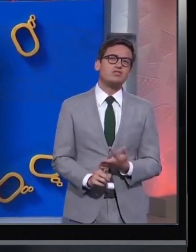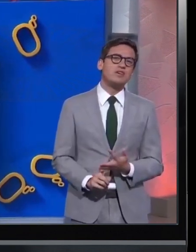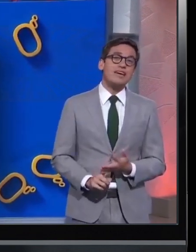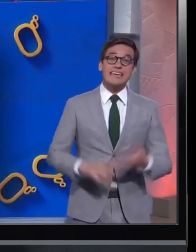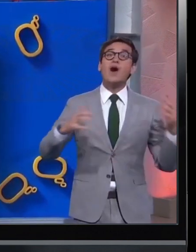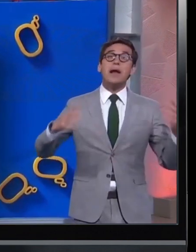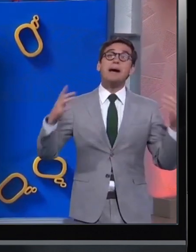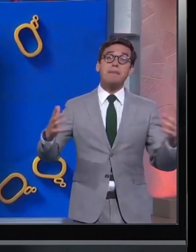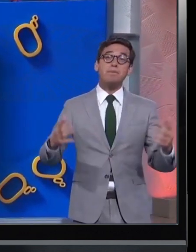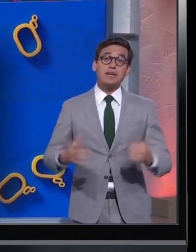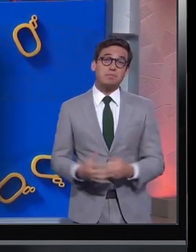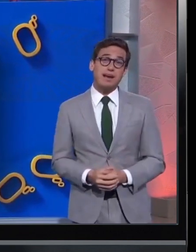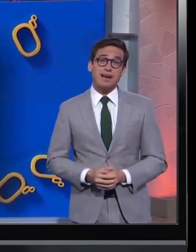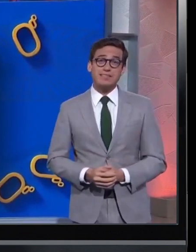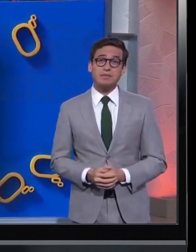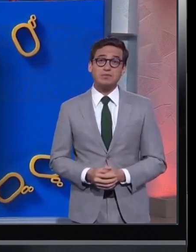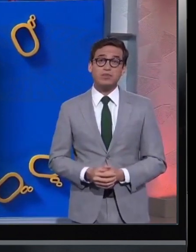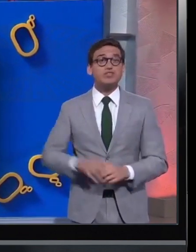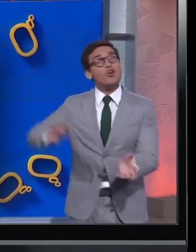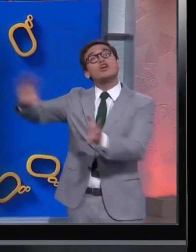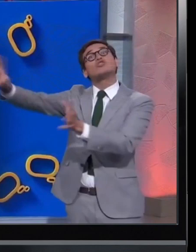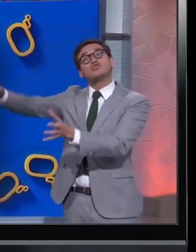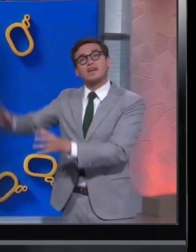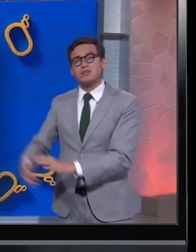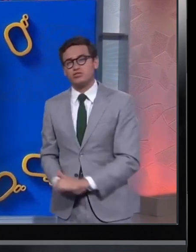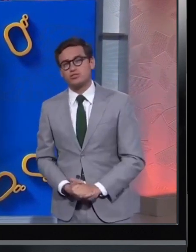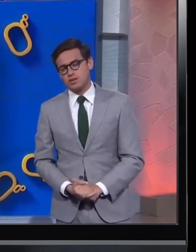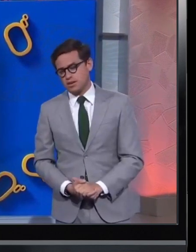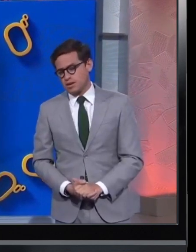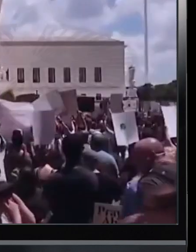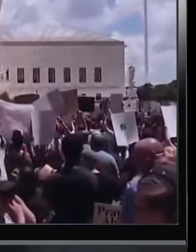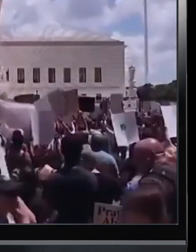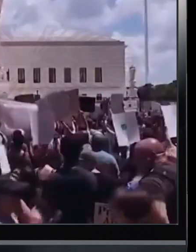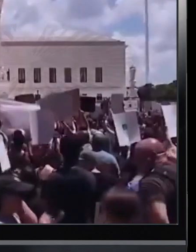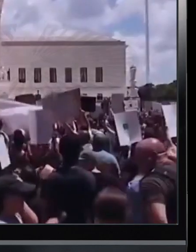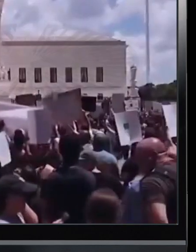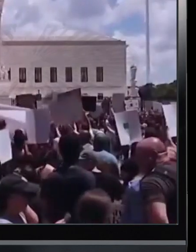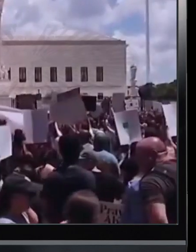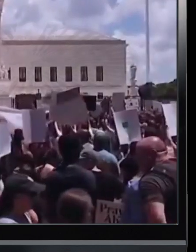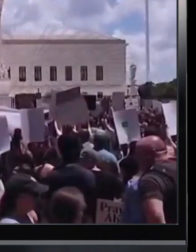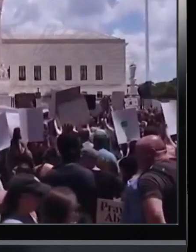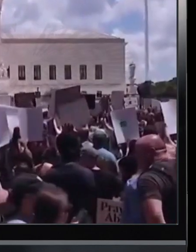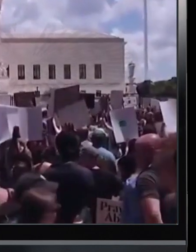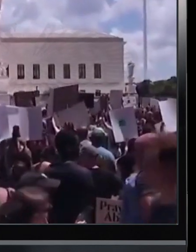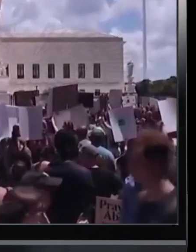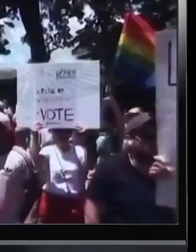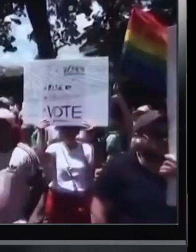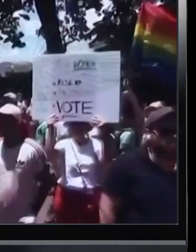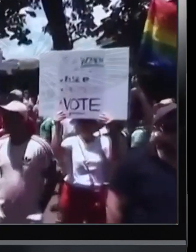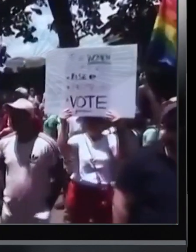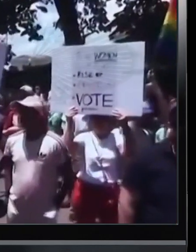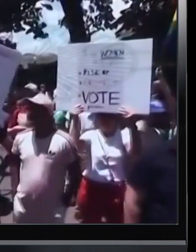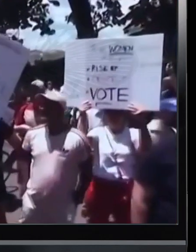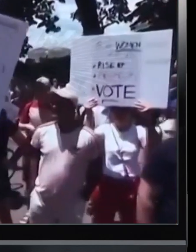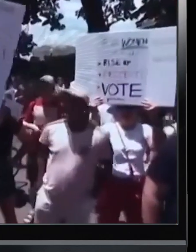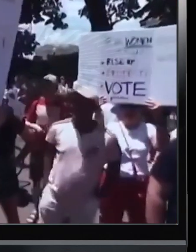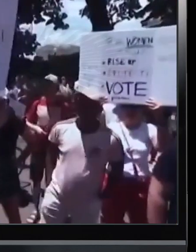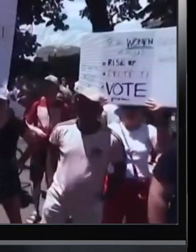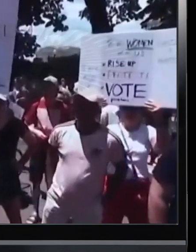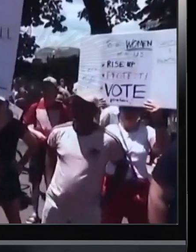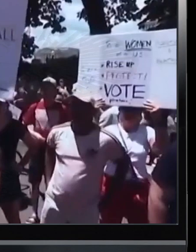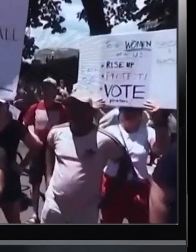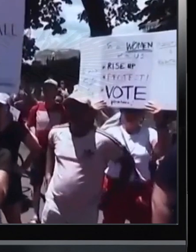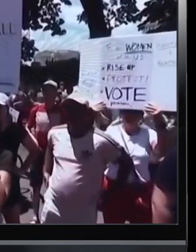nuestros niños y ahora van por las parejas del mismo sexo y otros derechos no escuchado bien